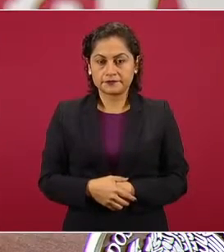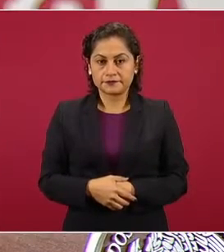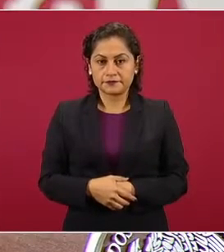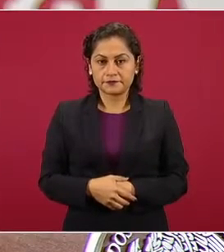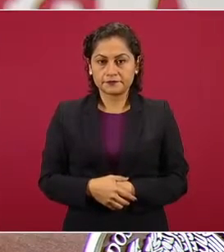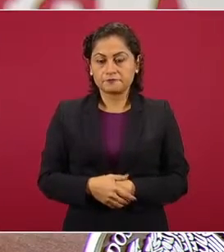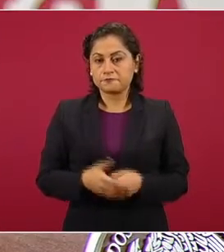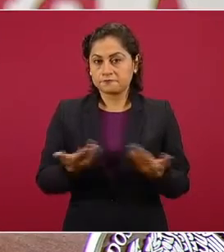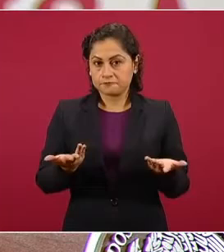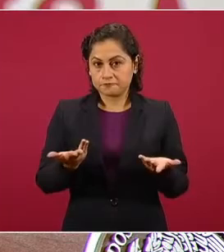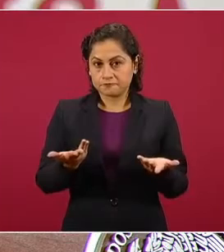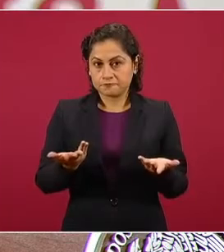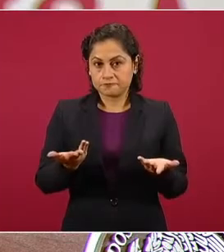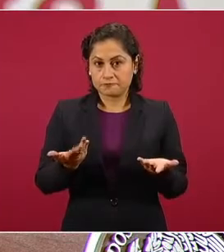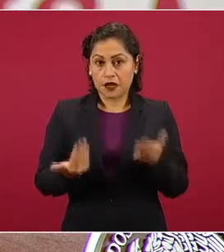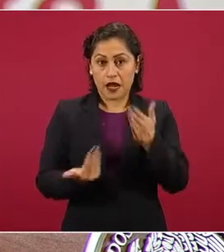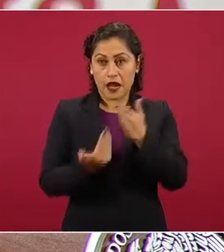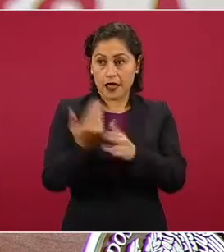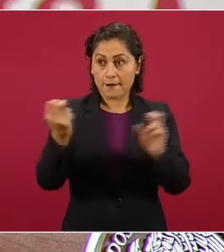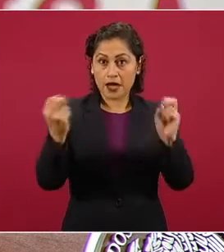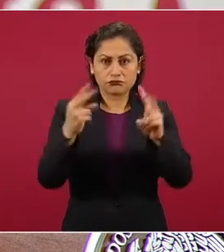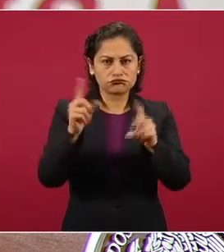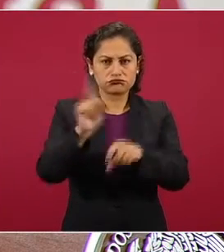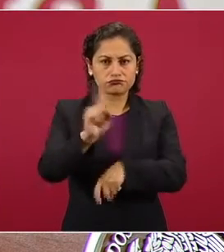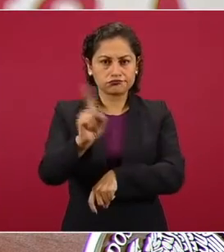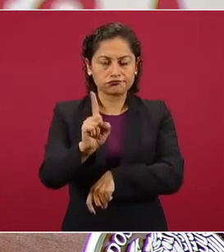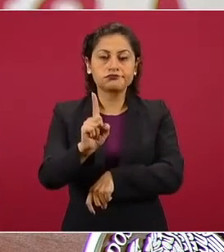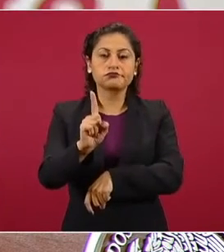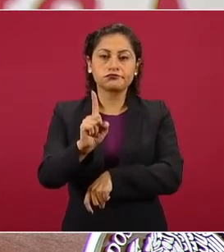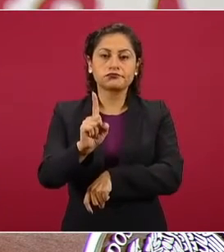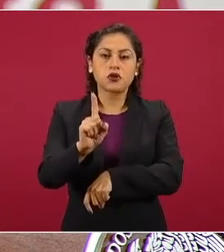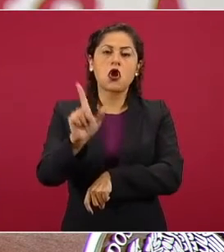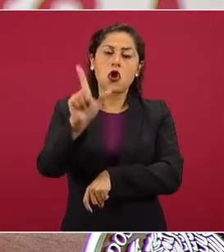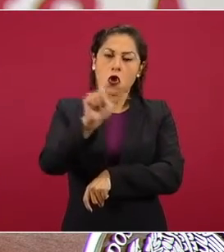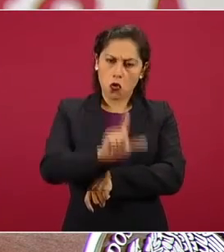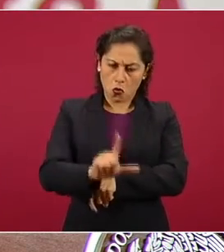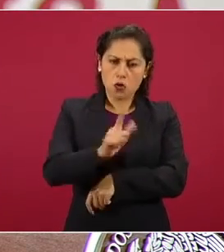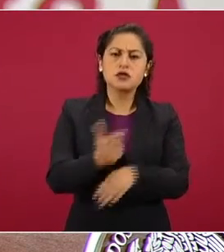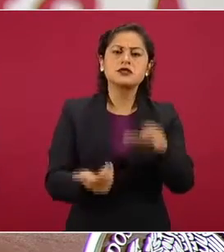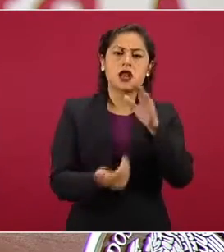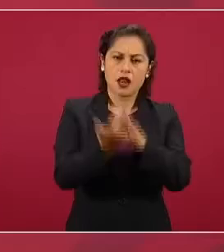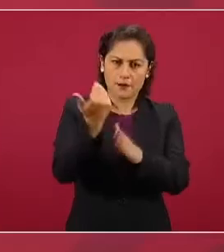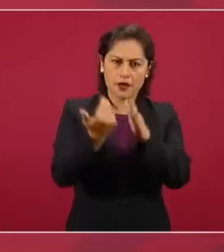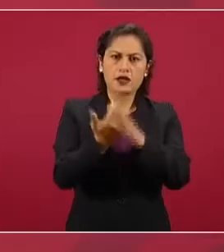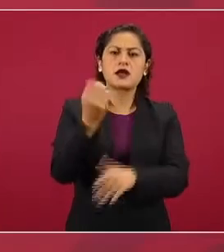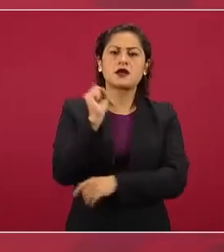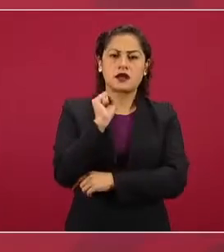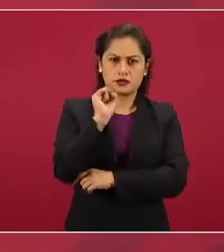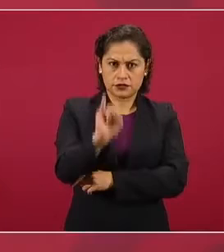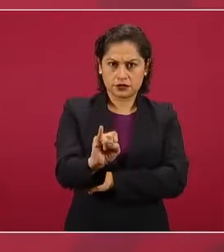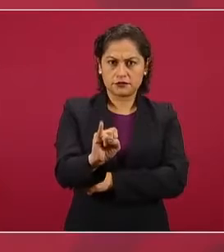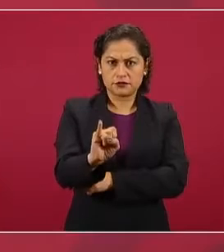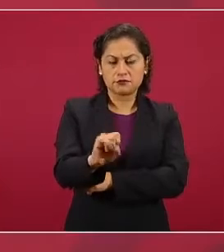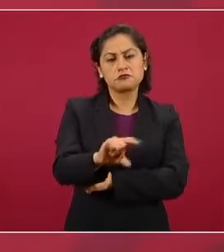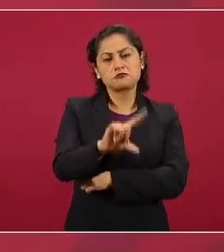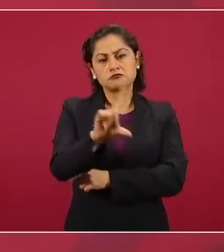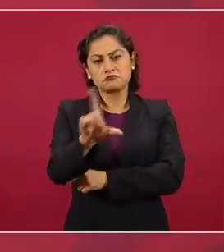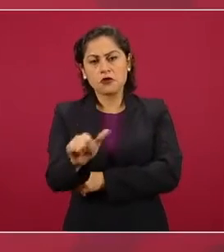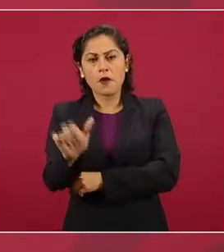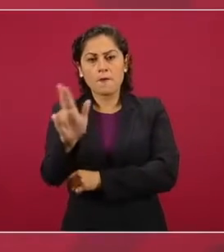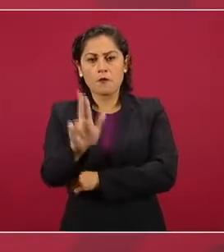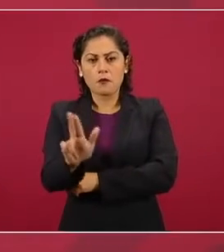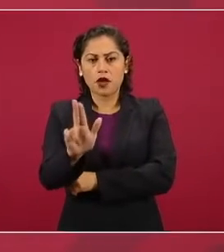de modo que nos vamos a ver el lunes y el lunes podemos dedicar más tiempo,